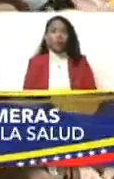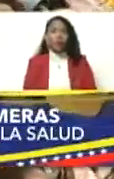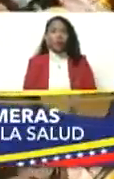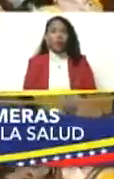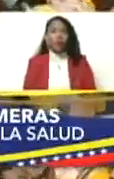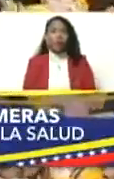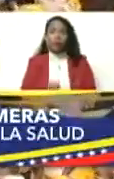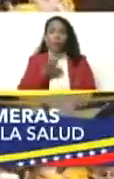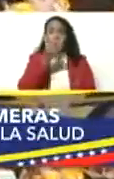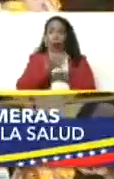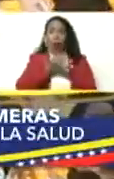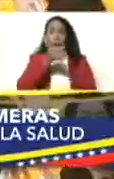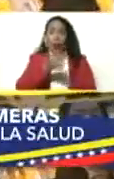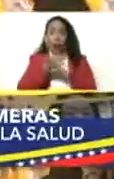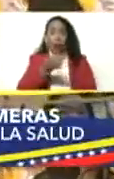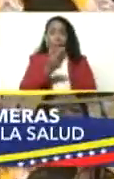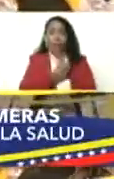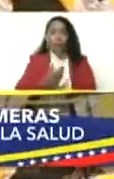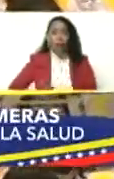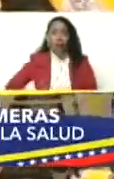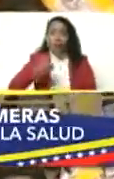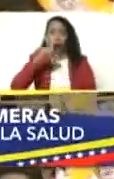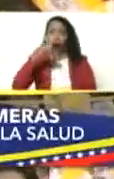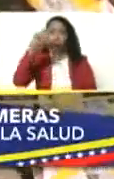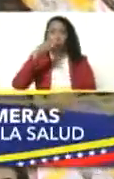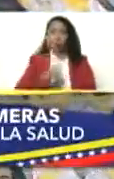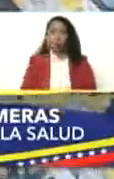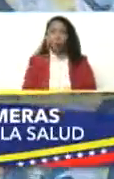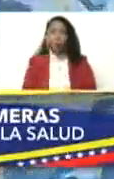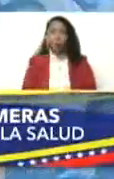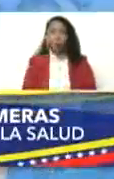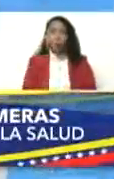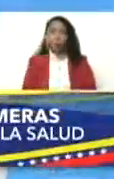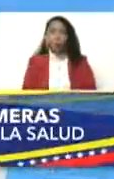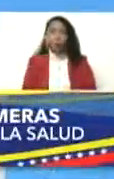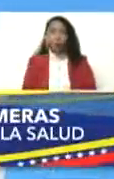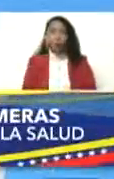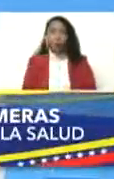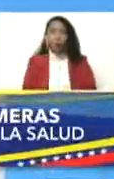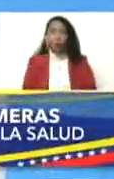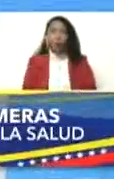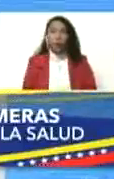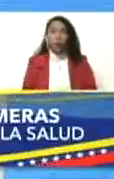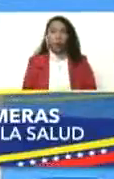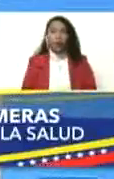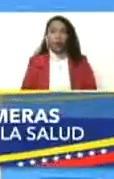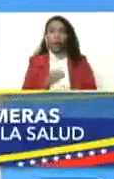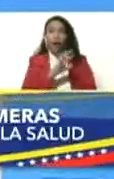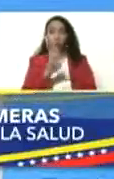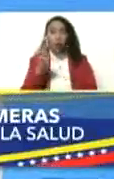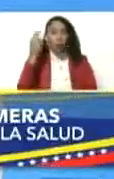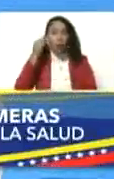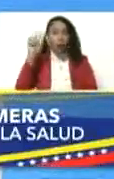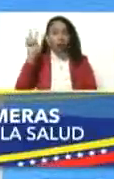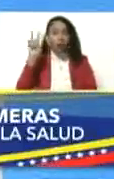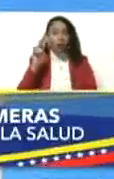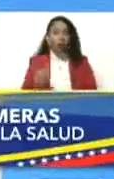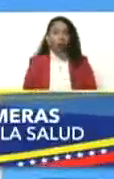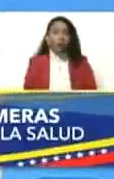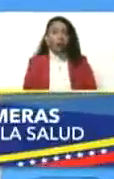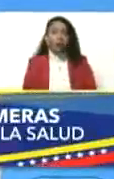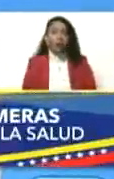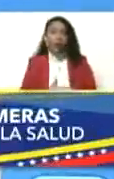Buenas tardes, ciudadano Nicolás Maduro Moros, presidente constitucional de la República Bolivariana de Venezuela.